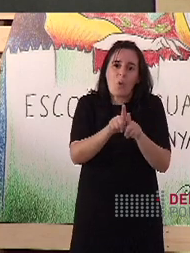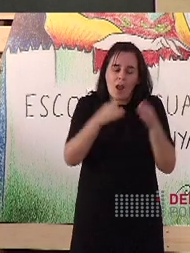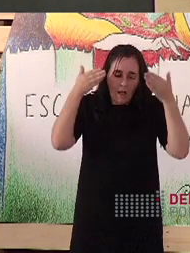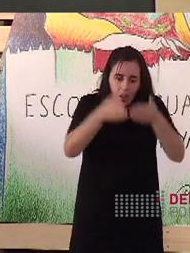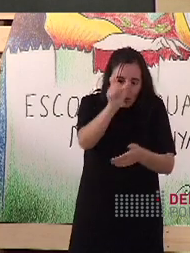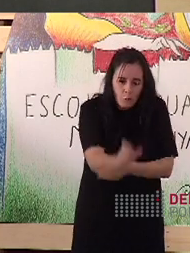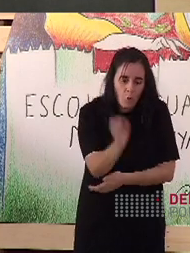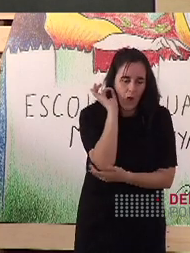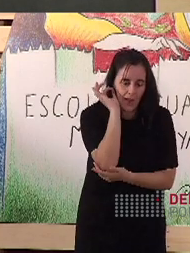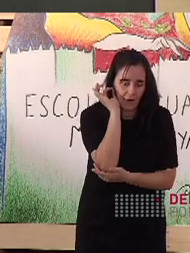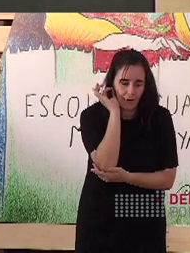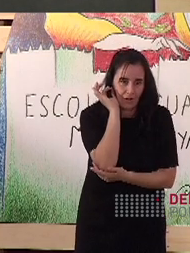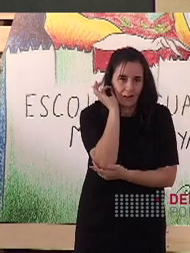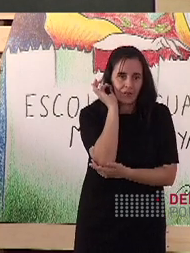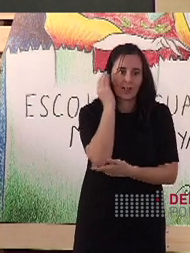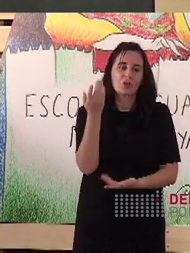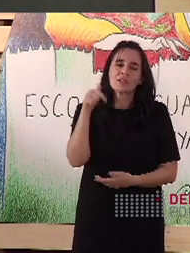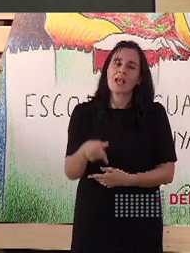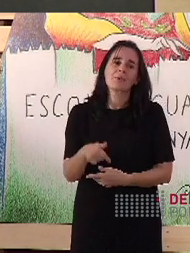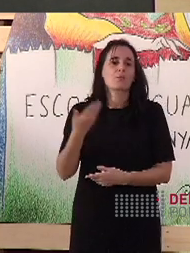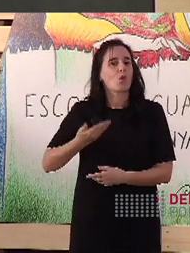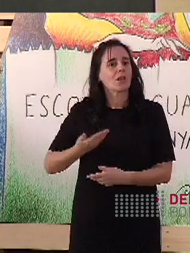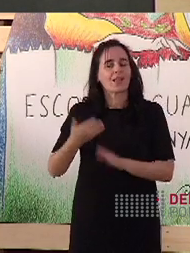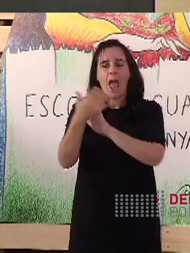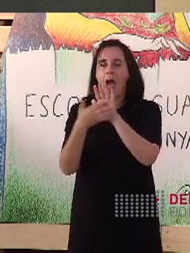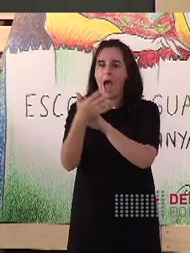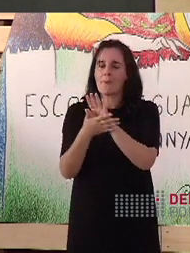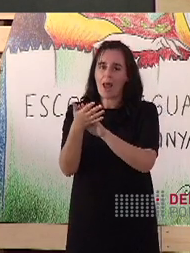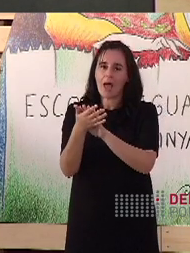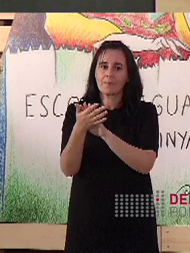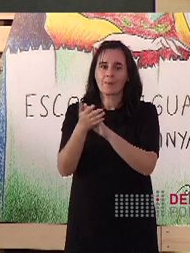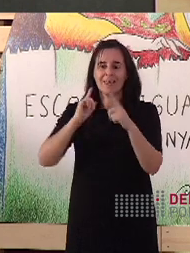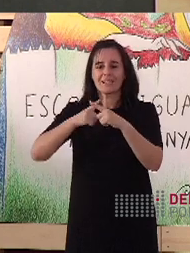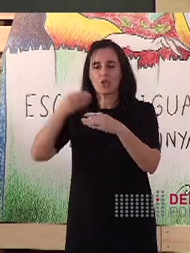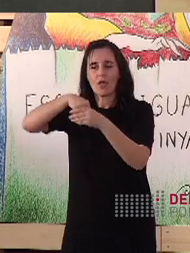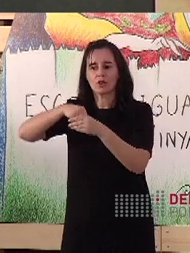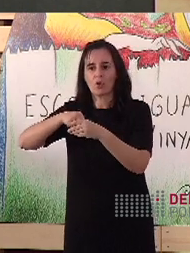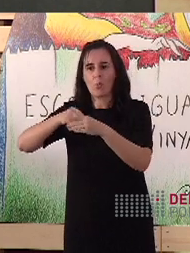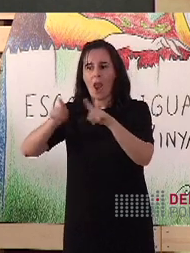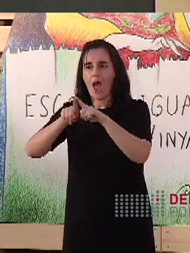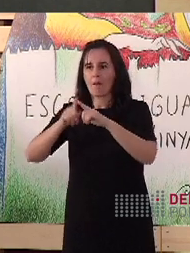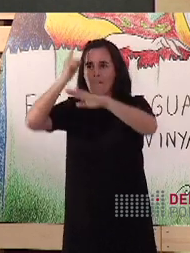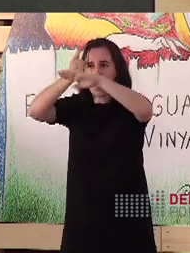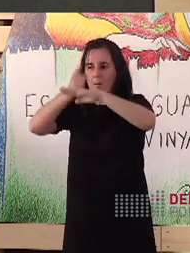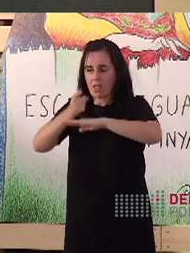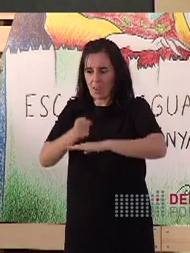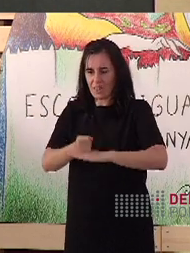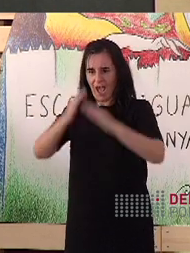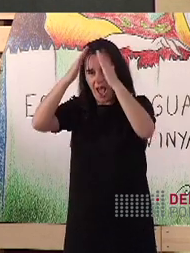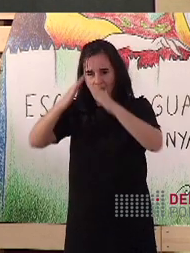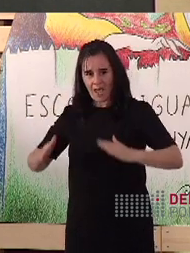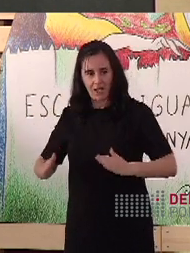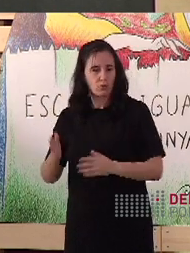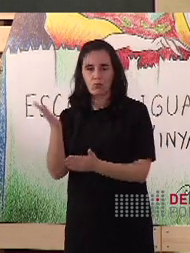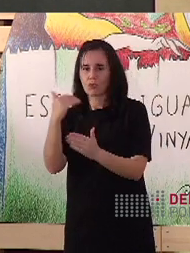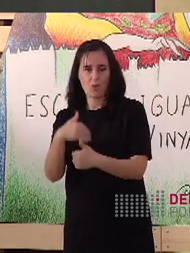Entonces aquí, por eso creo que es importante hablar de que en el sexo no puede haber jerarquías. Y entonces, cuando tú estás